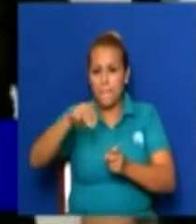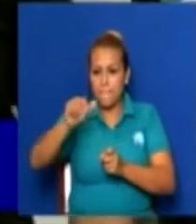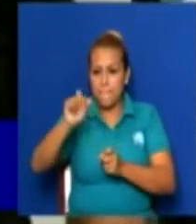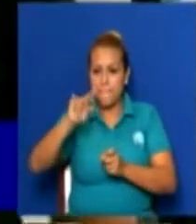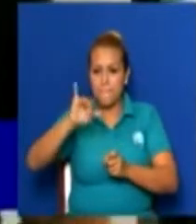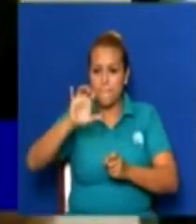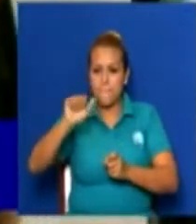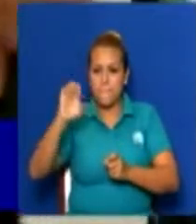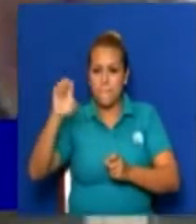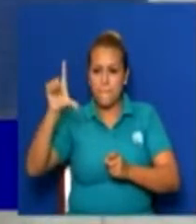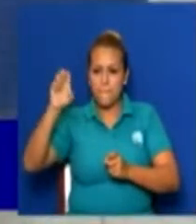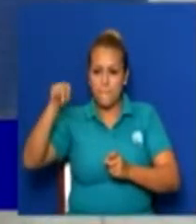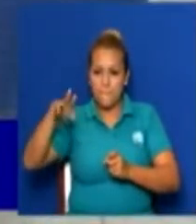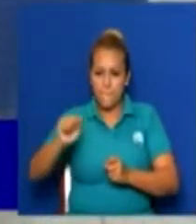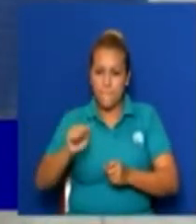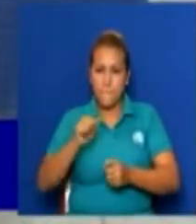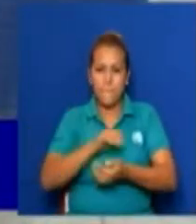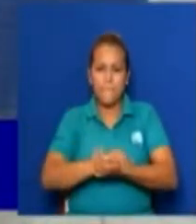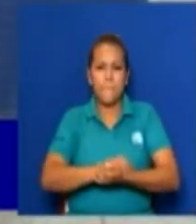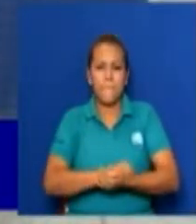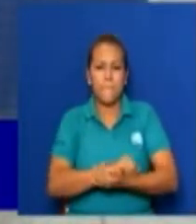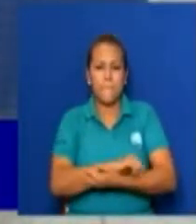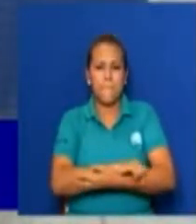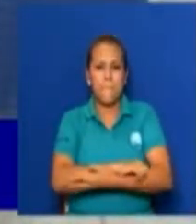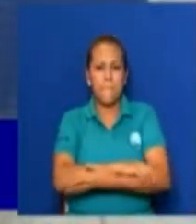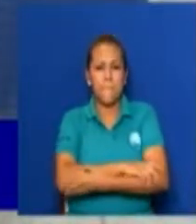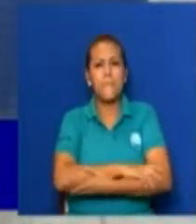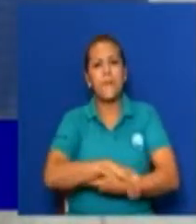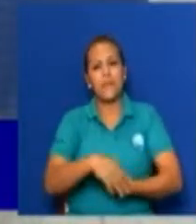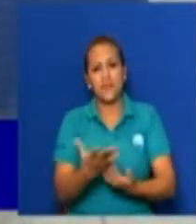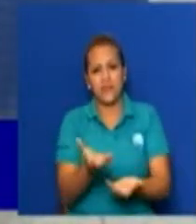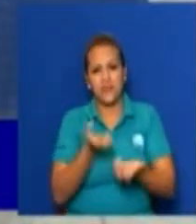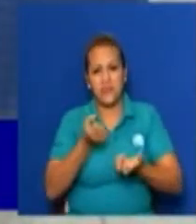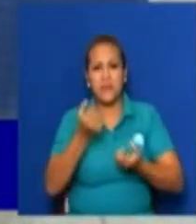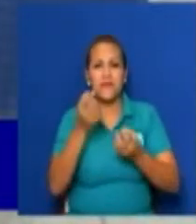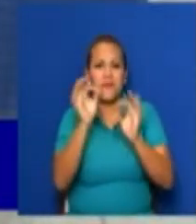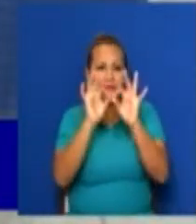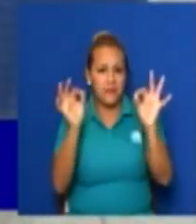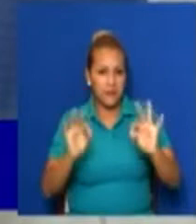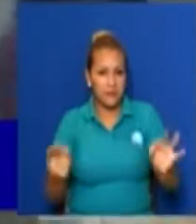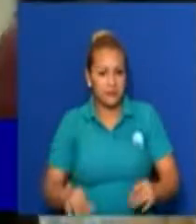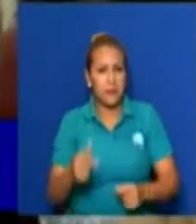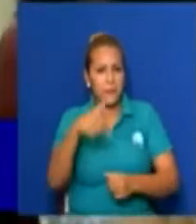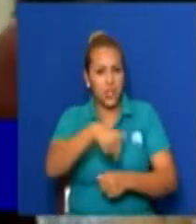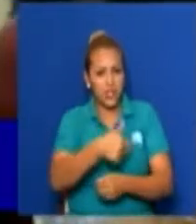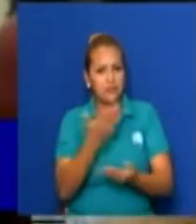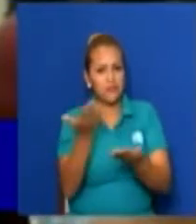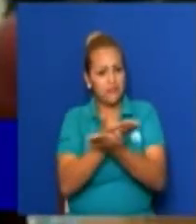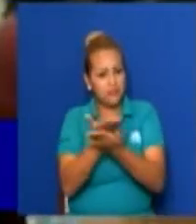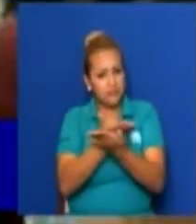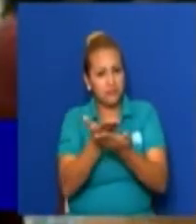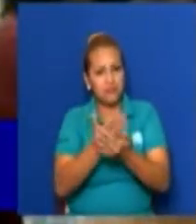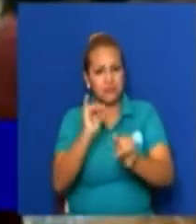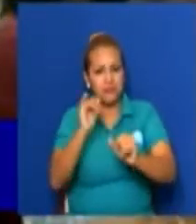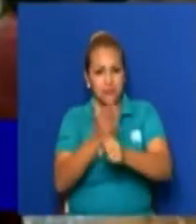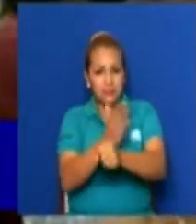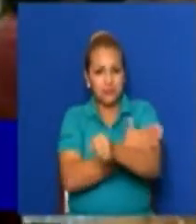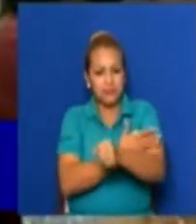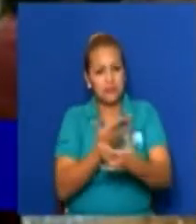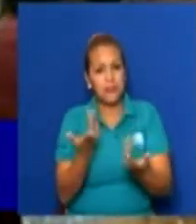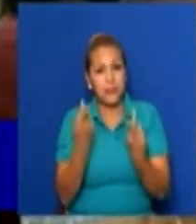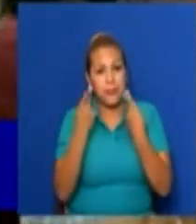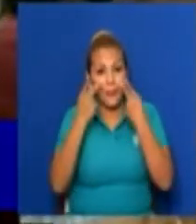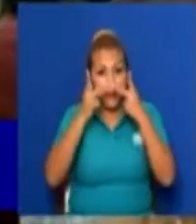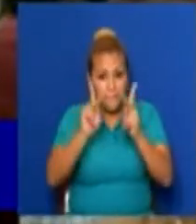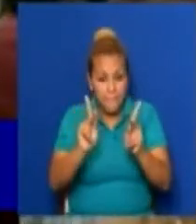Gracias por la invitación y felicidades por todos los estudios que han hecho. Pero hay una